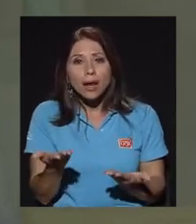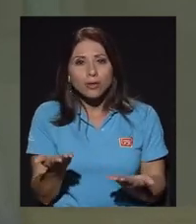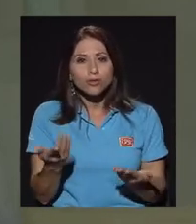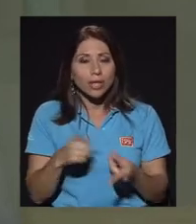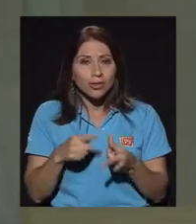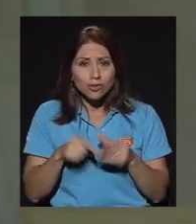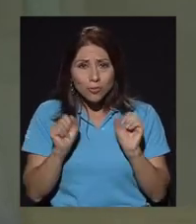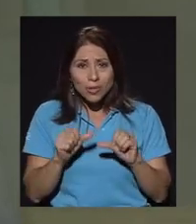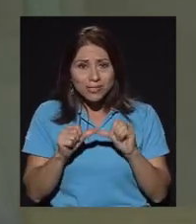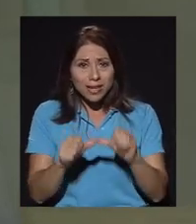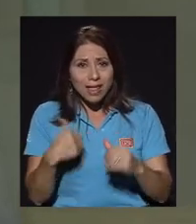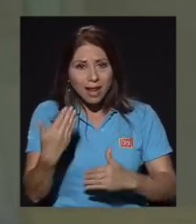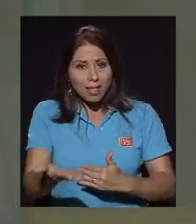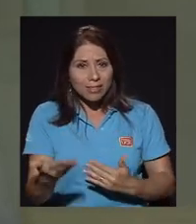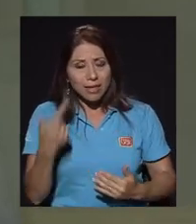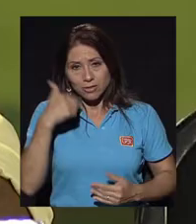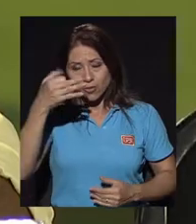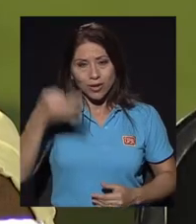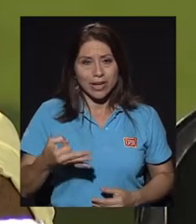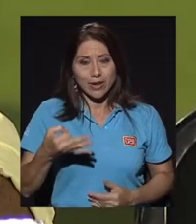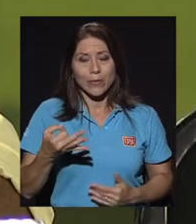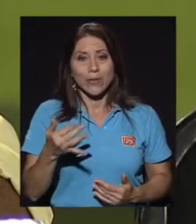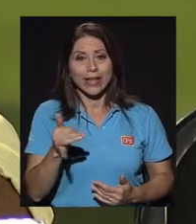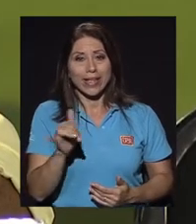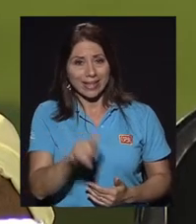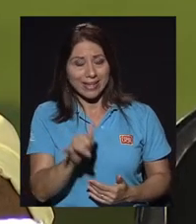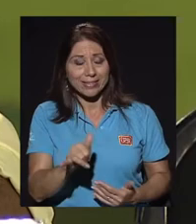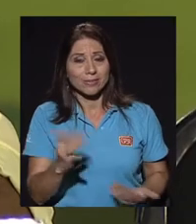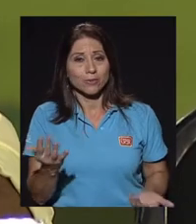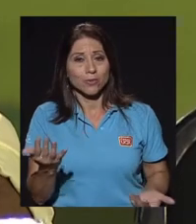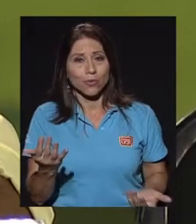y entonces poder seguir adelante. Creo que en esto